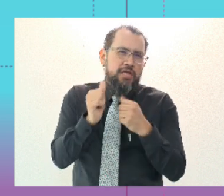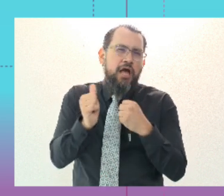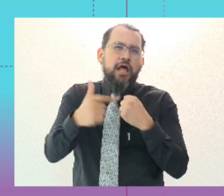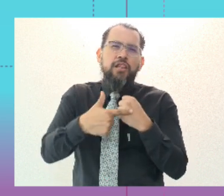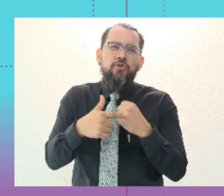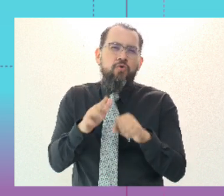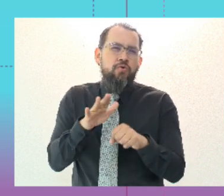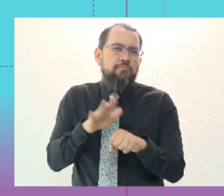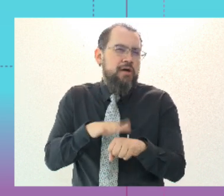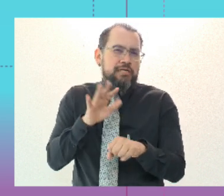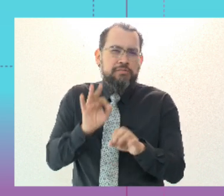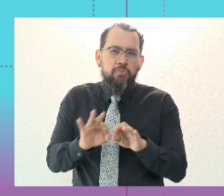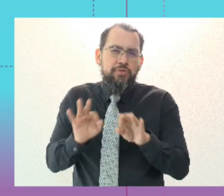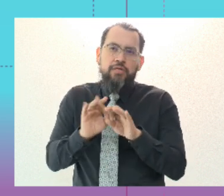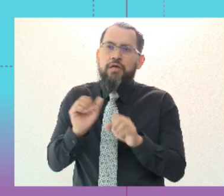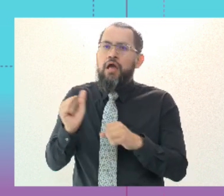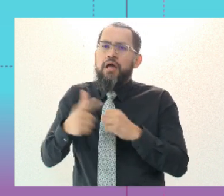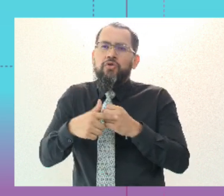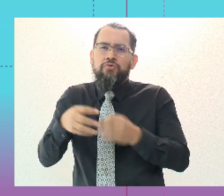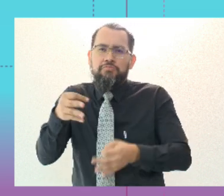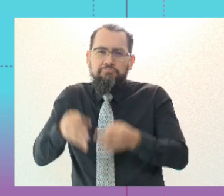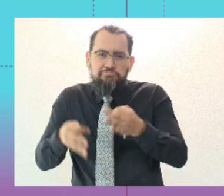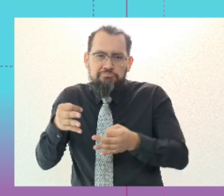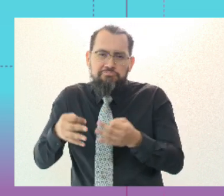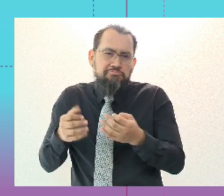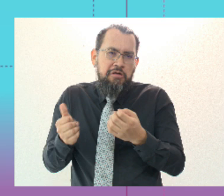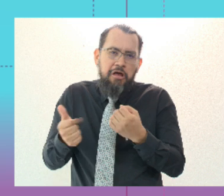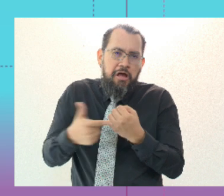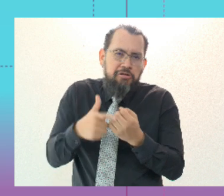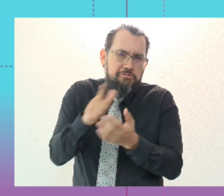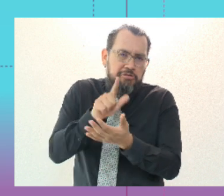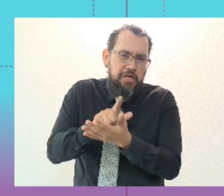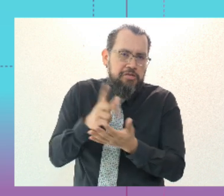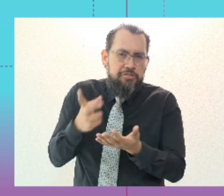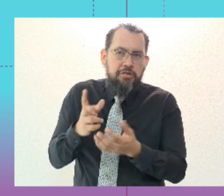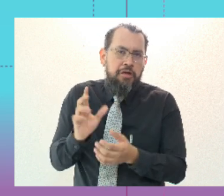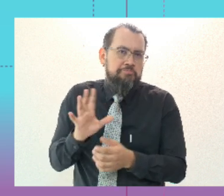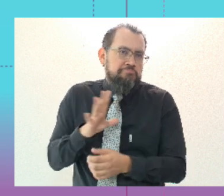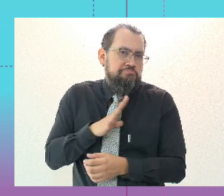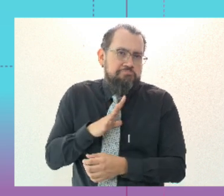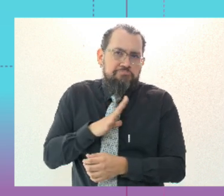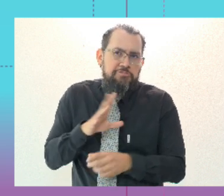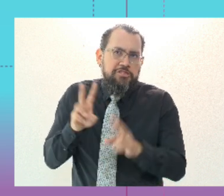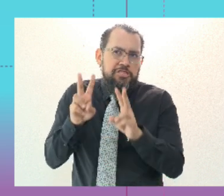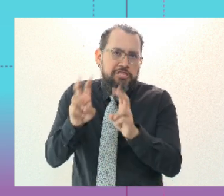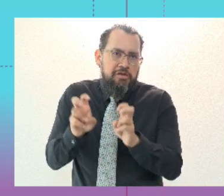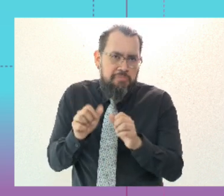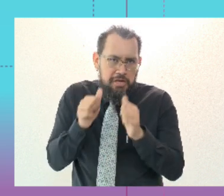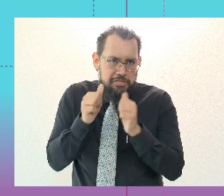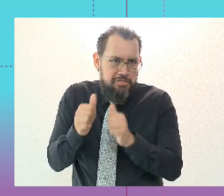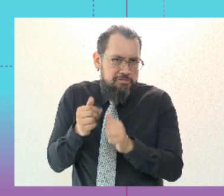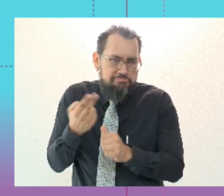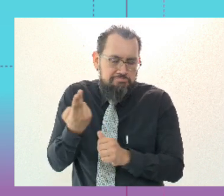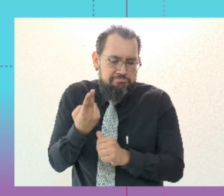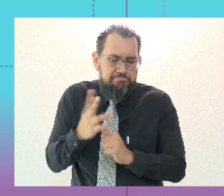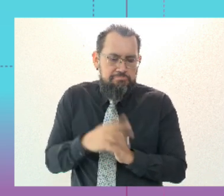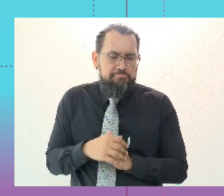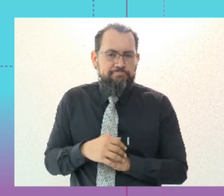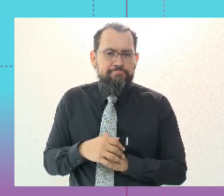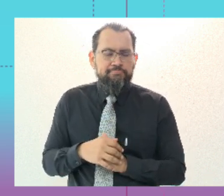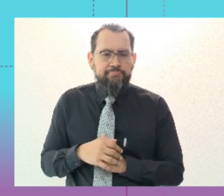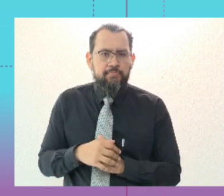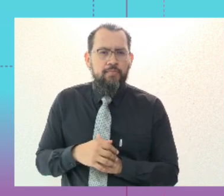específicos como son los legales o los jurídicos por algún tema que tengamos importante que atender de esa naturaleza, ¿no?